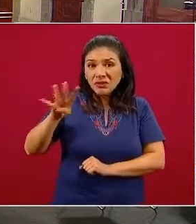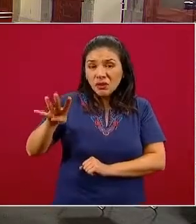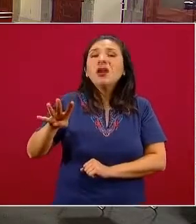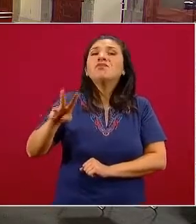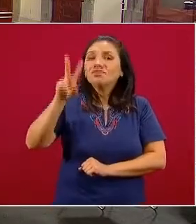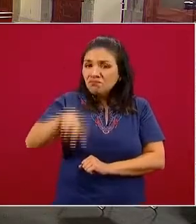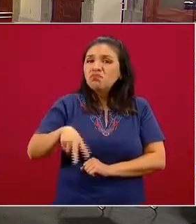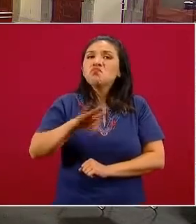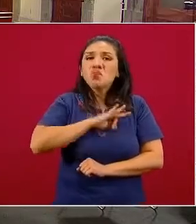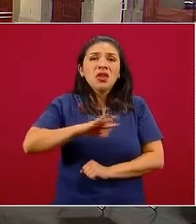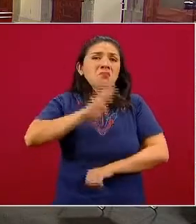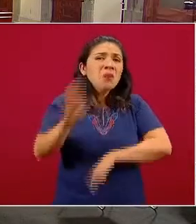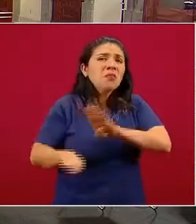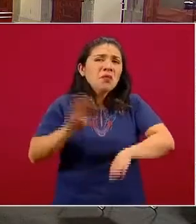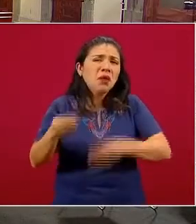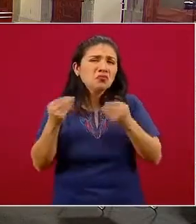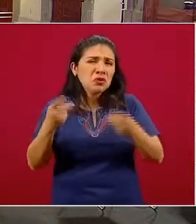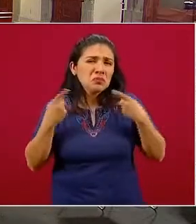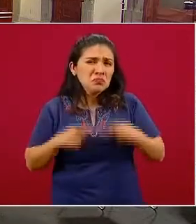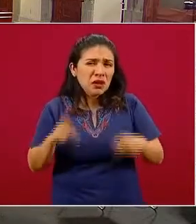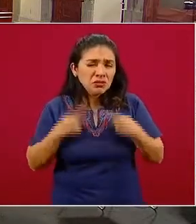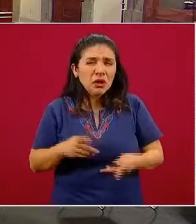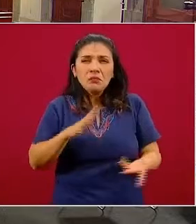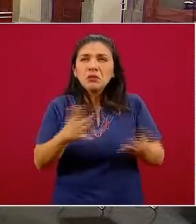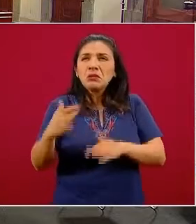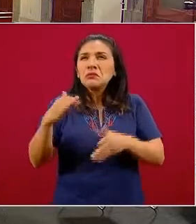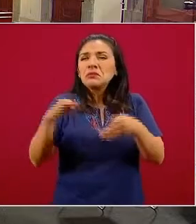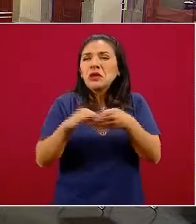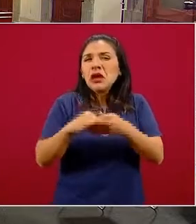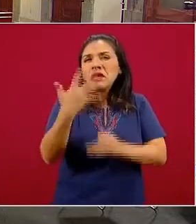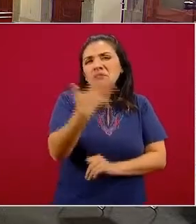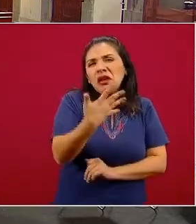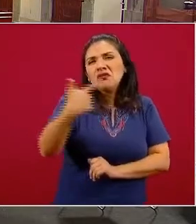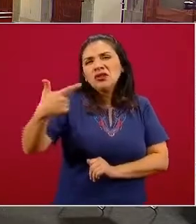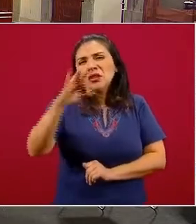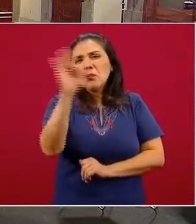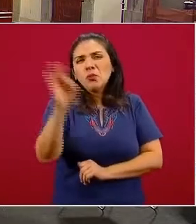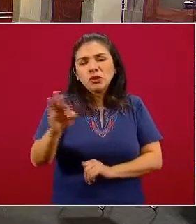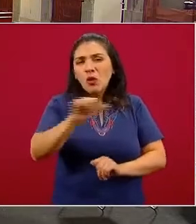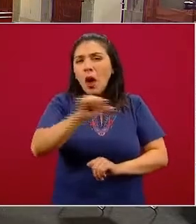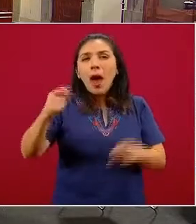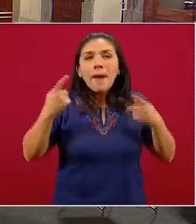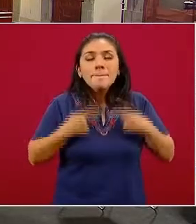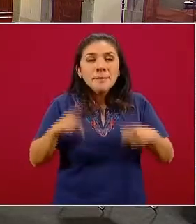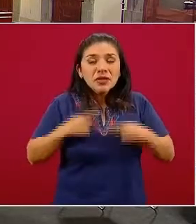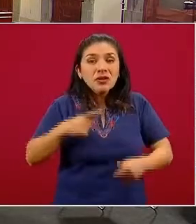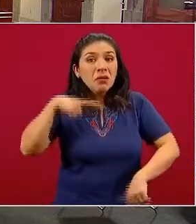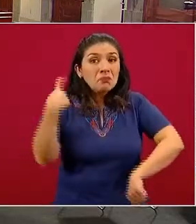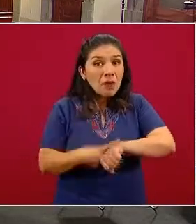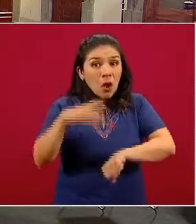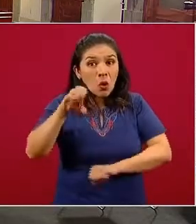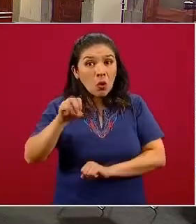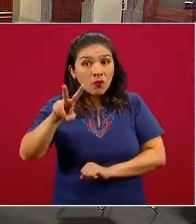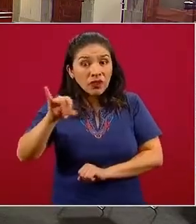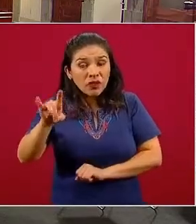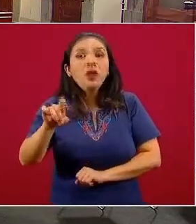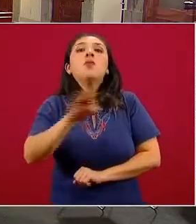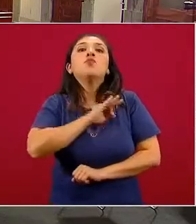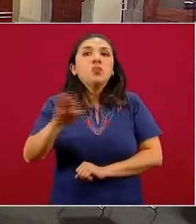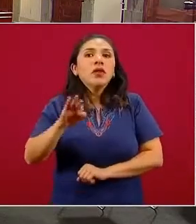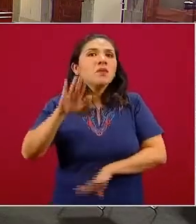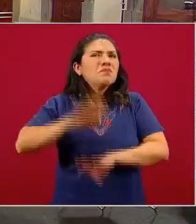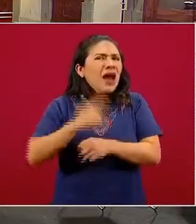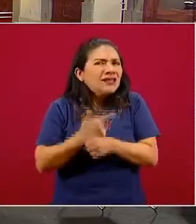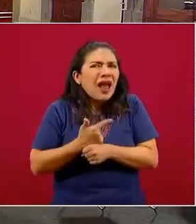potencial letal. Aproximadamente 5 o hasta el 7% de las personas que tienen COVID pueden tener la forma